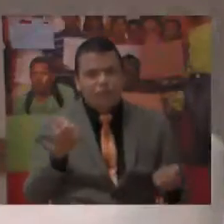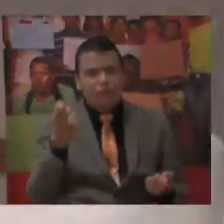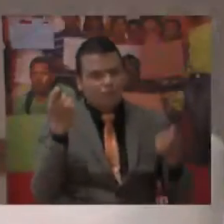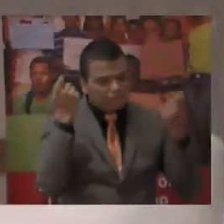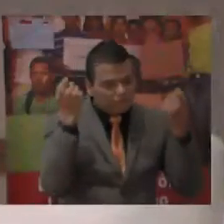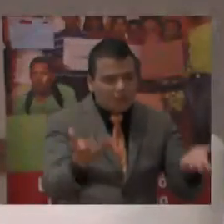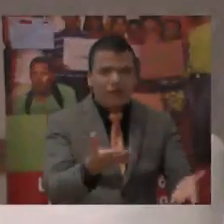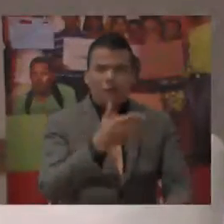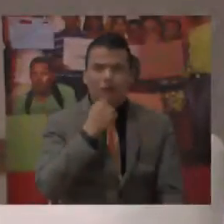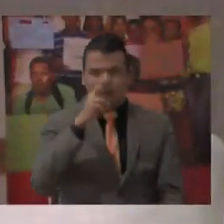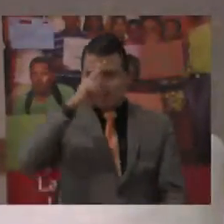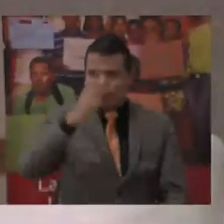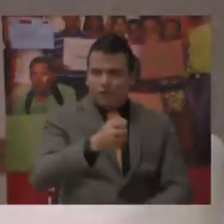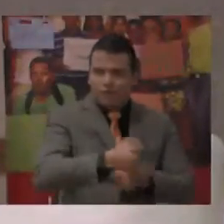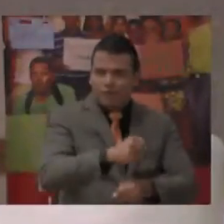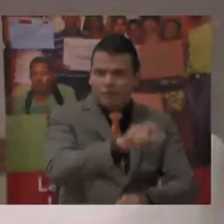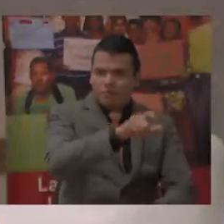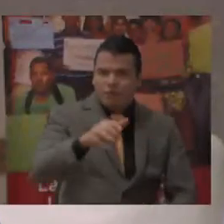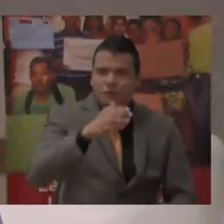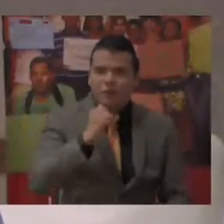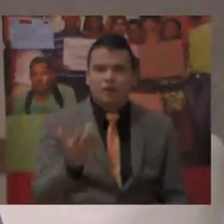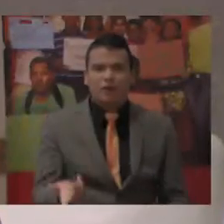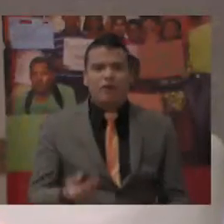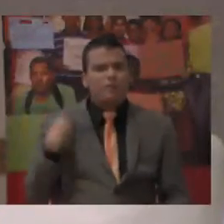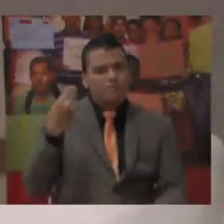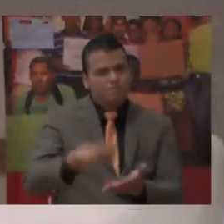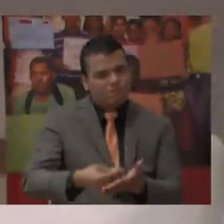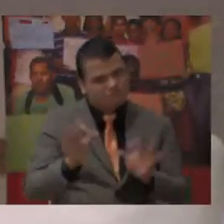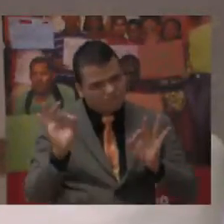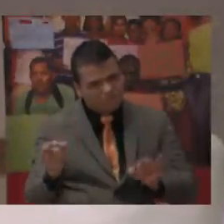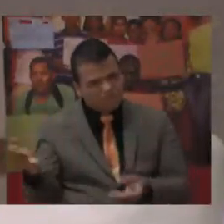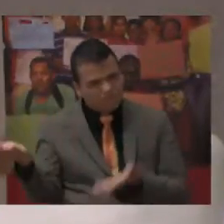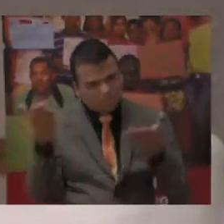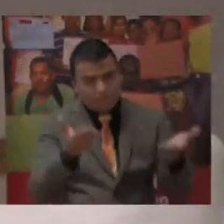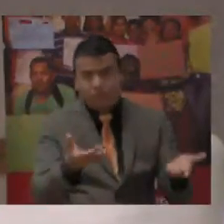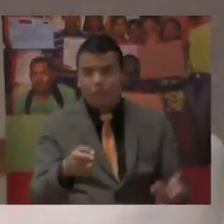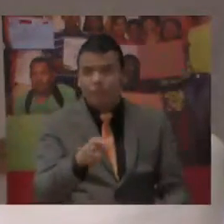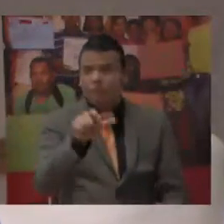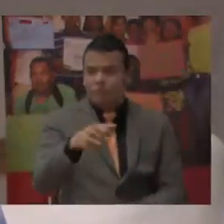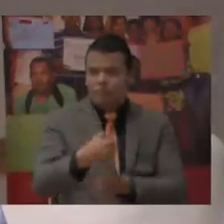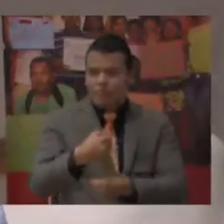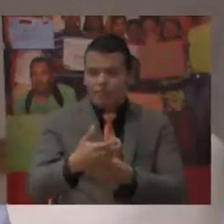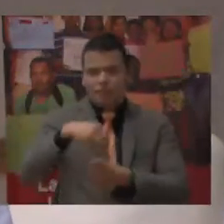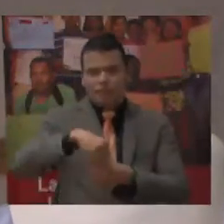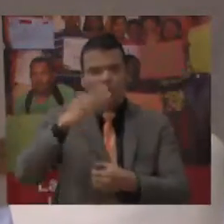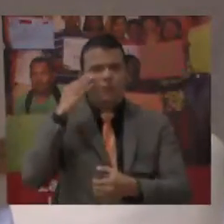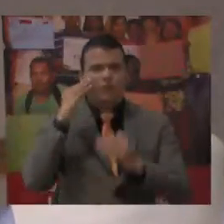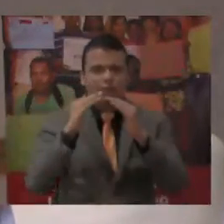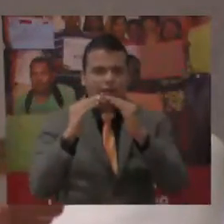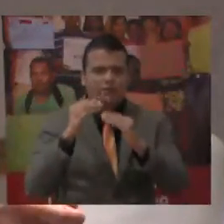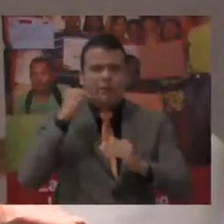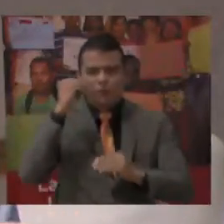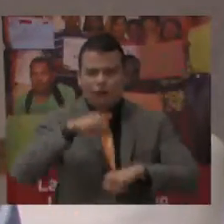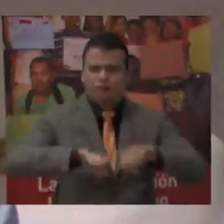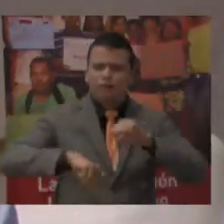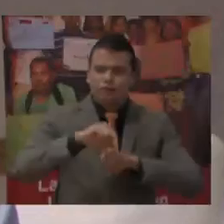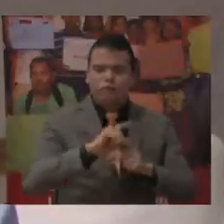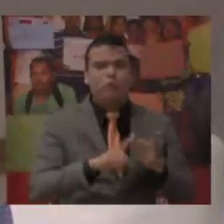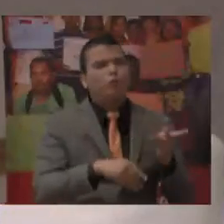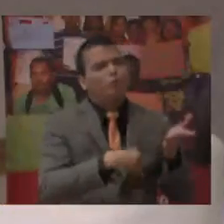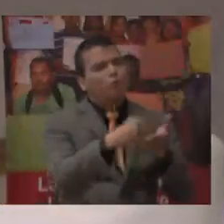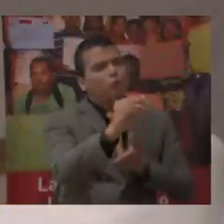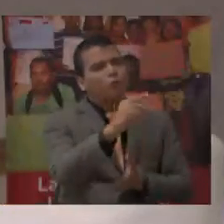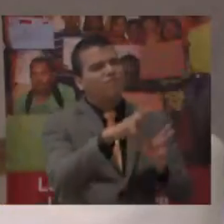la mano de obra. En la medida en que usted le pague mejor a la empleada del servicio de su casa, en que usted le dé la propina cuando usted va a comprar el periódico y le